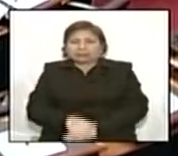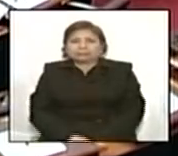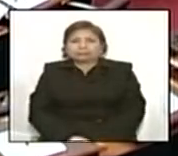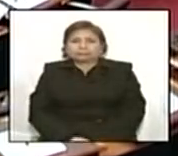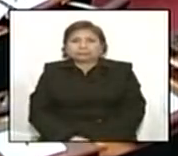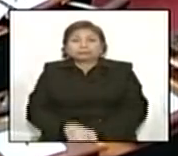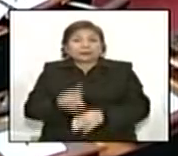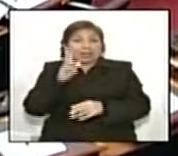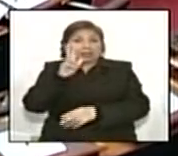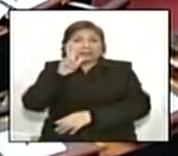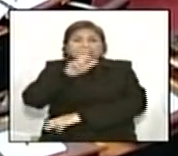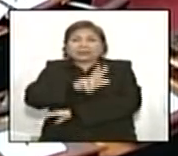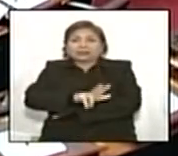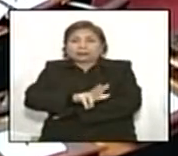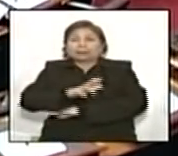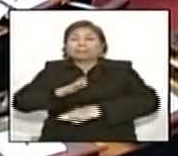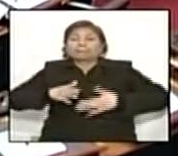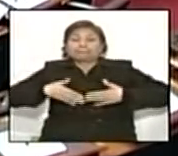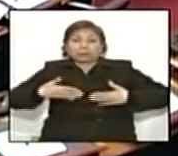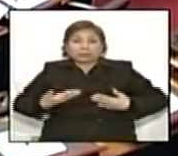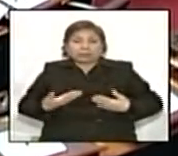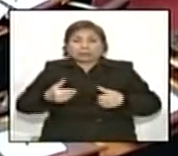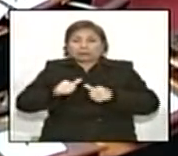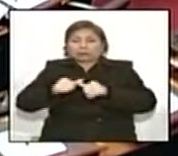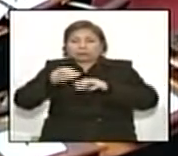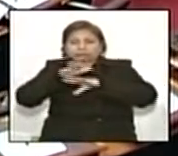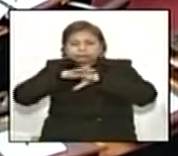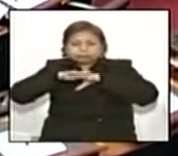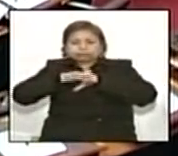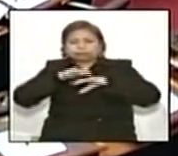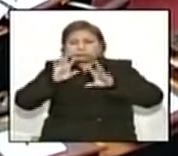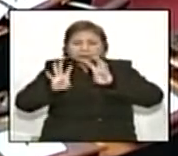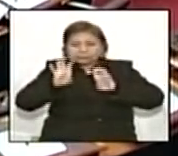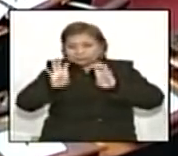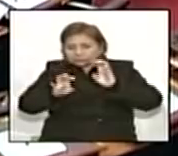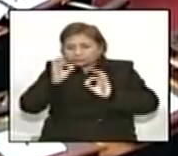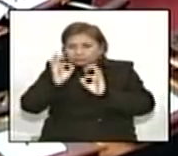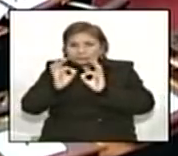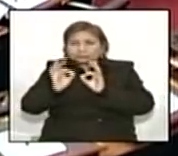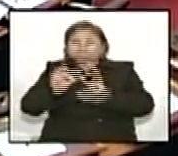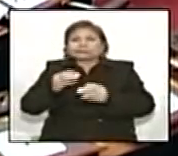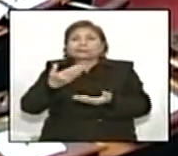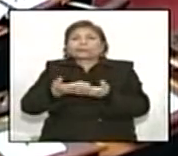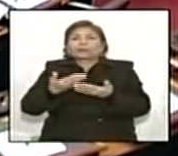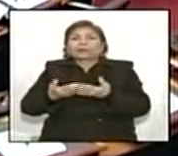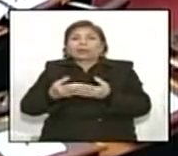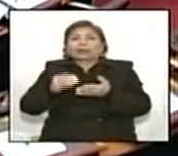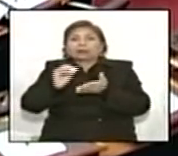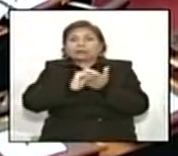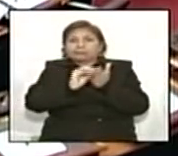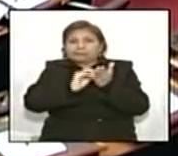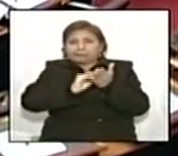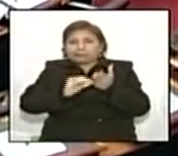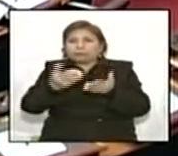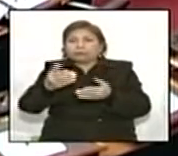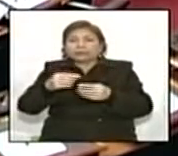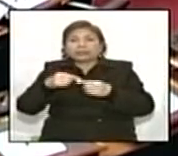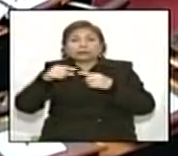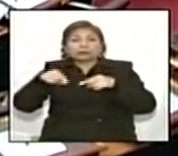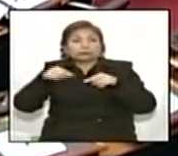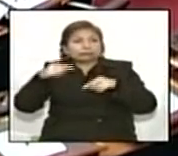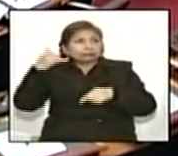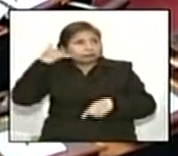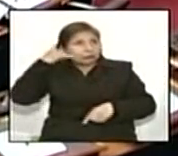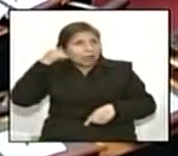Si uno recuerda lo que fue el primer Vladivideo, eran $15,000 la prebenda, que era, es una bicoca frente a lo que supimos que venía después. Sí, es verdad,